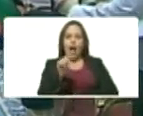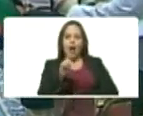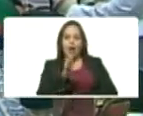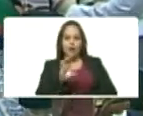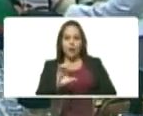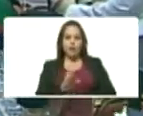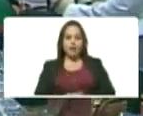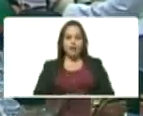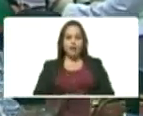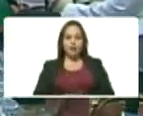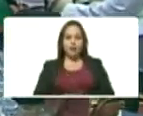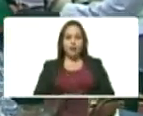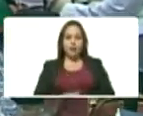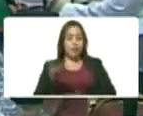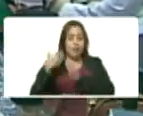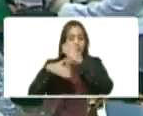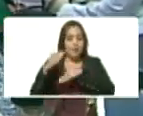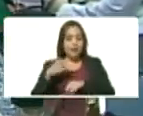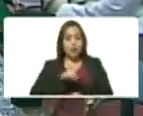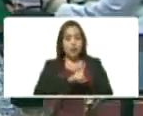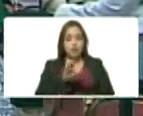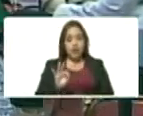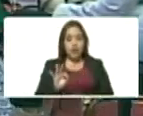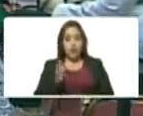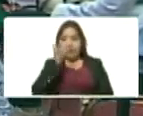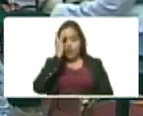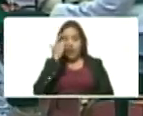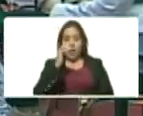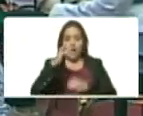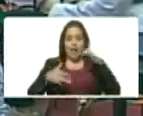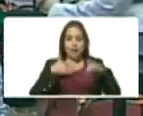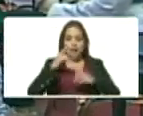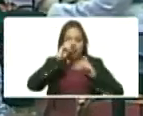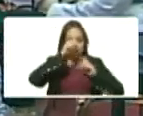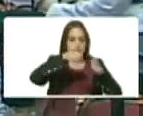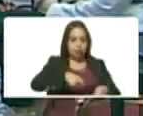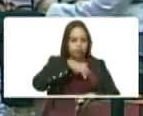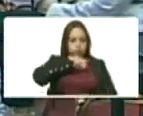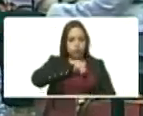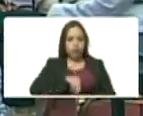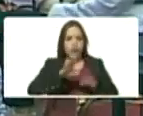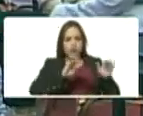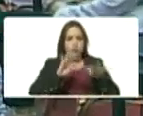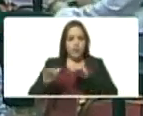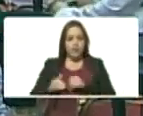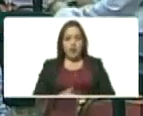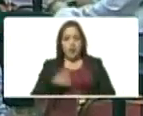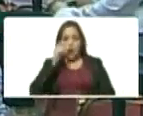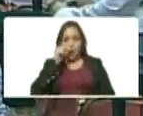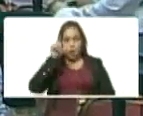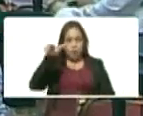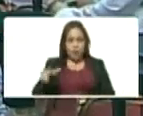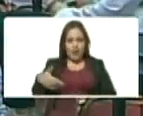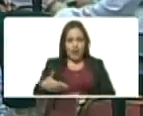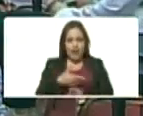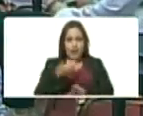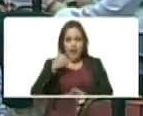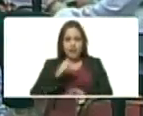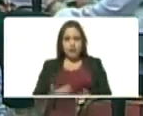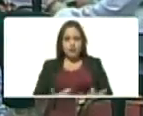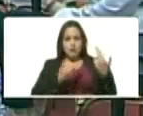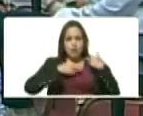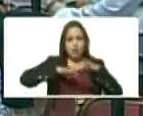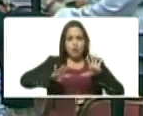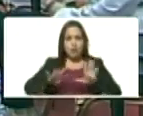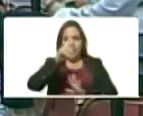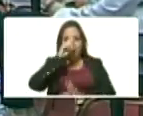febrero se realizó en este mismo lugar el acto de despedida y condecoración al excelentísimo señor Andreas Huigmann, quien estuvo 9 años